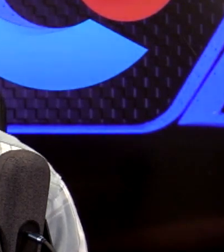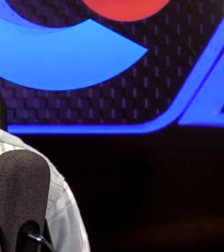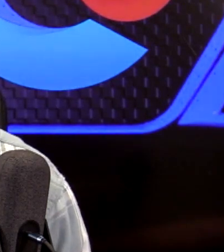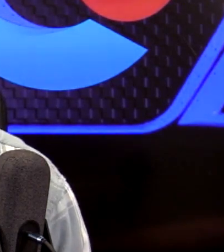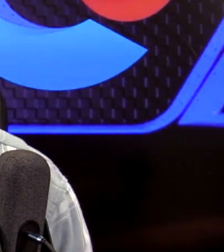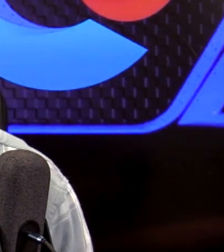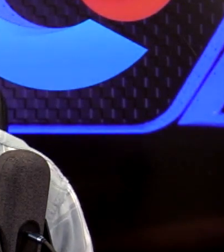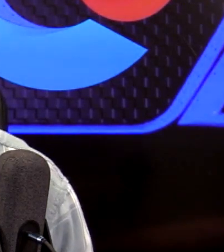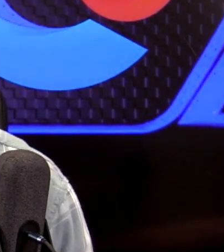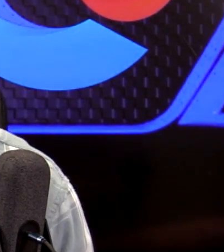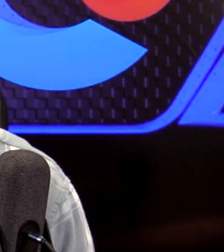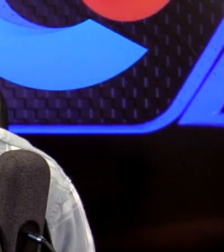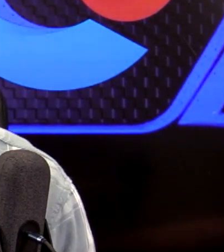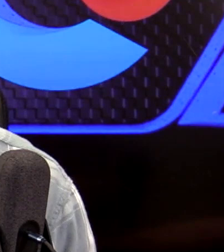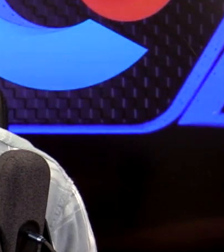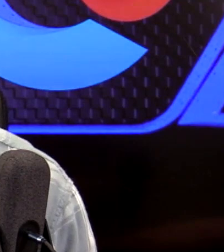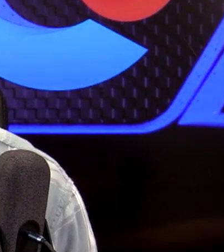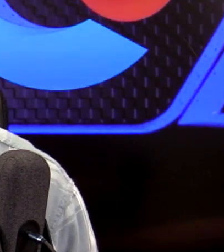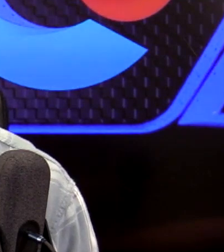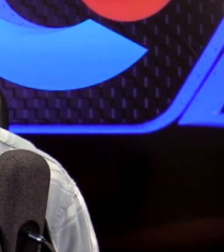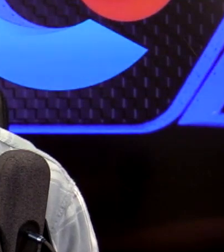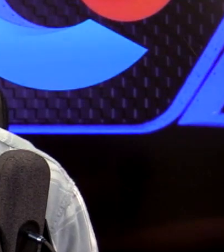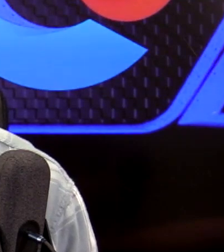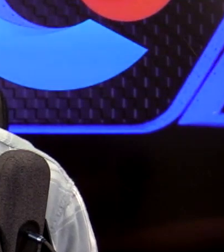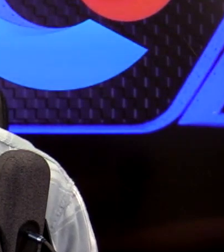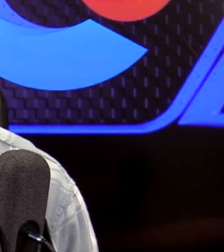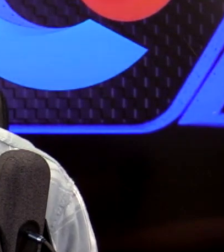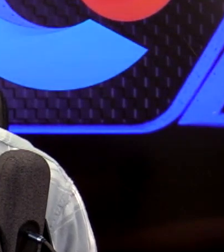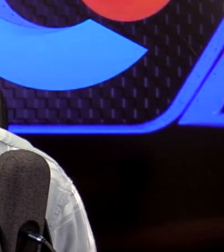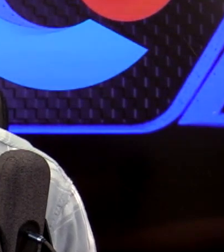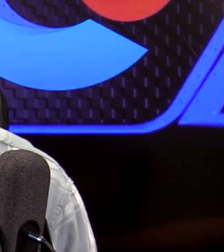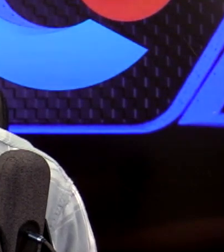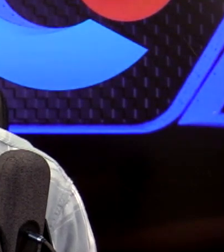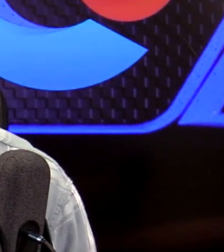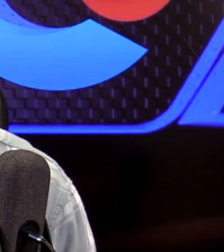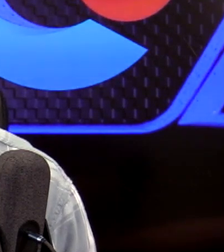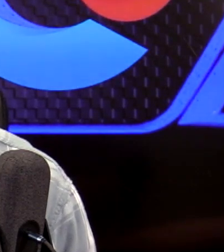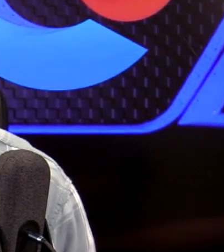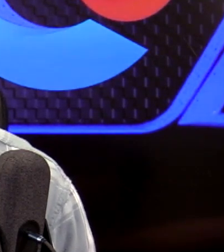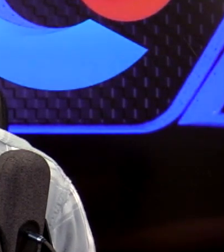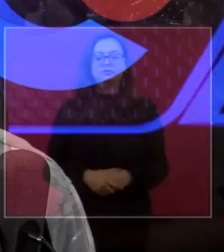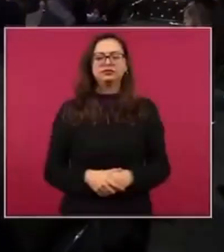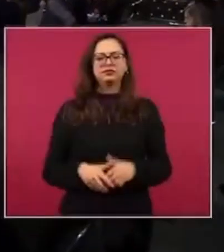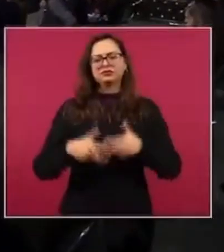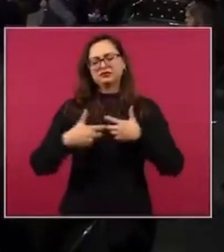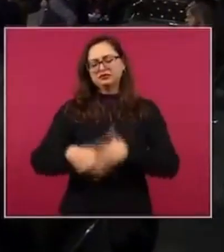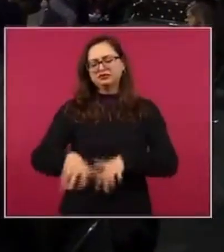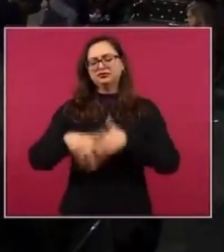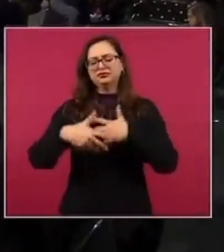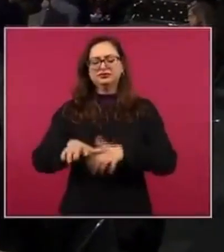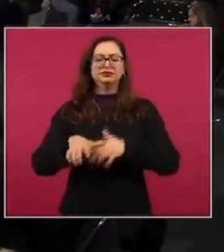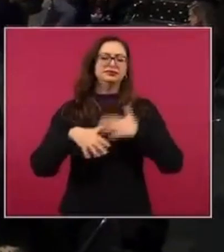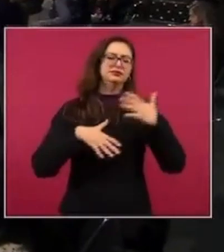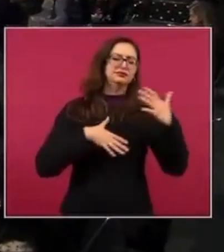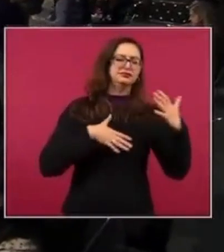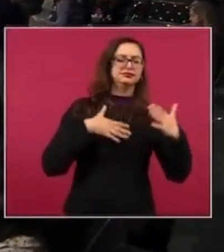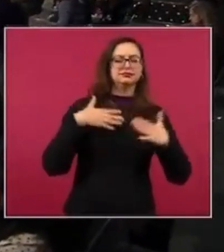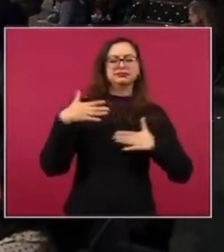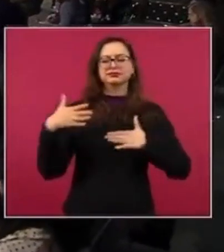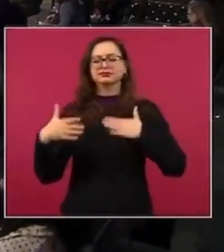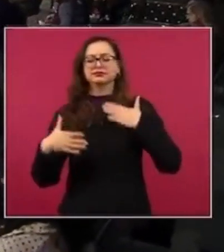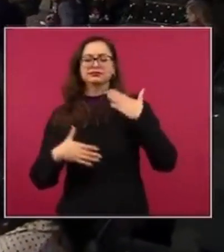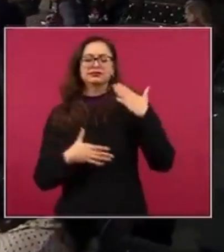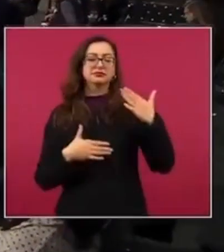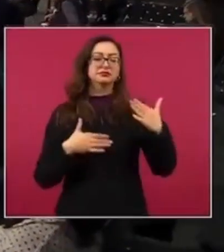Esto va a ser la madre de todas las marchas Eh me canso ganso como